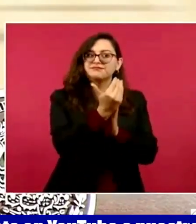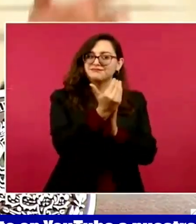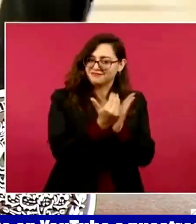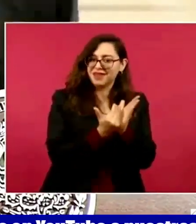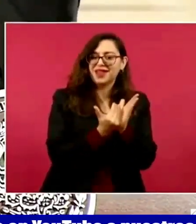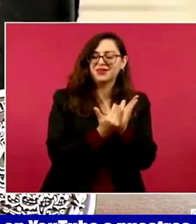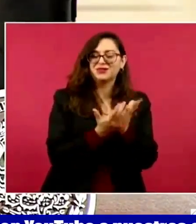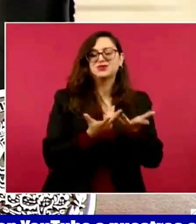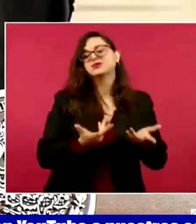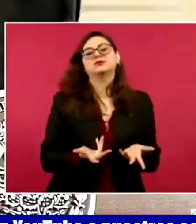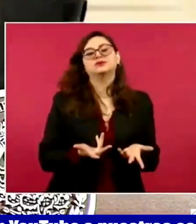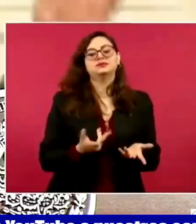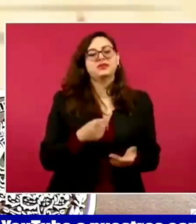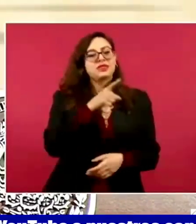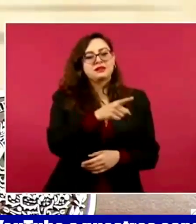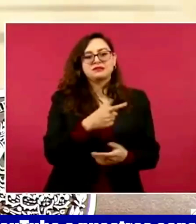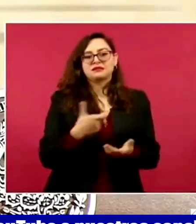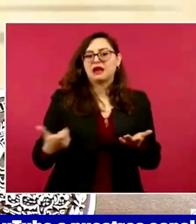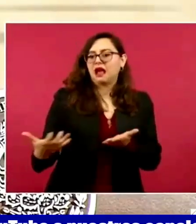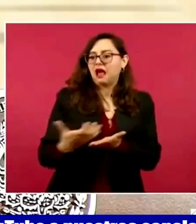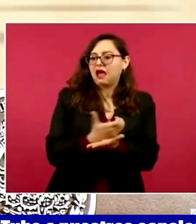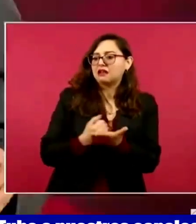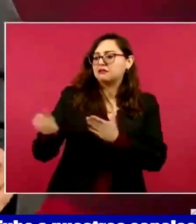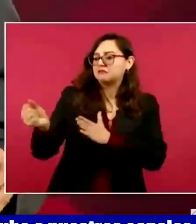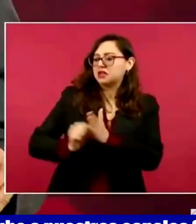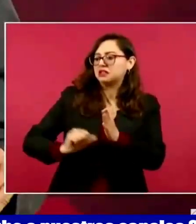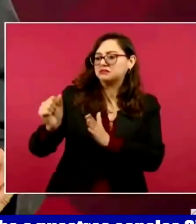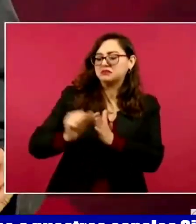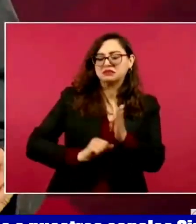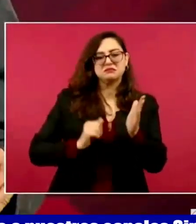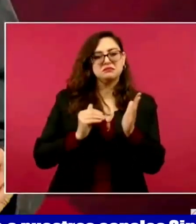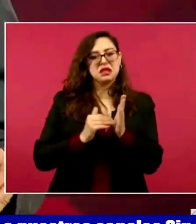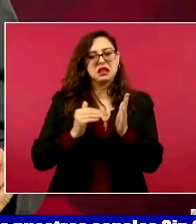porque ganan muchísimo dinero,